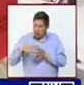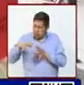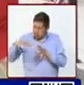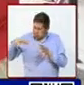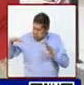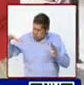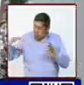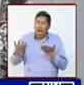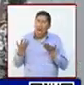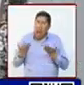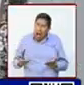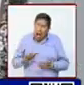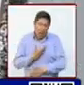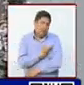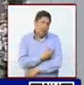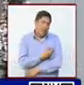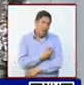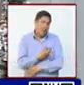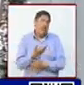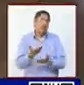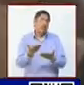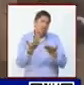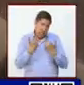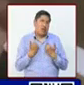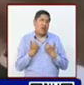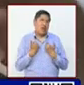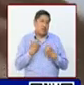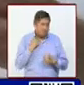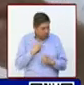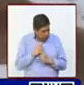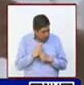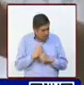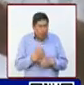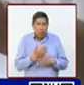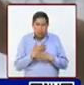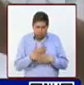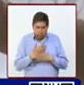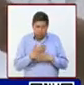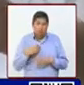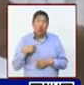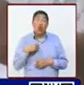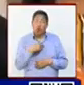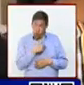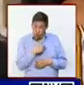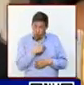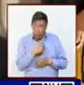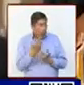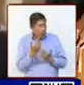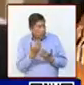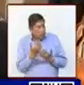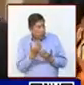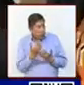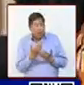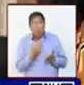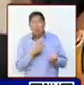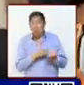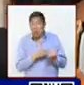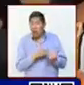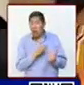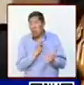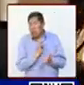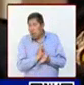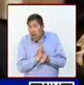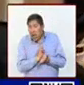cruceño, ayúdenos a que nosotros también ayudemos. Es un trabajo compartido que tenemos que hacer nosotros como médicos,